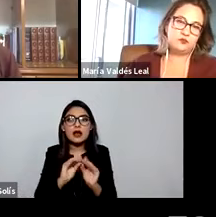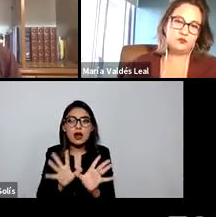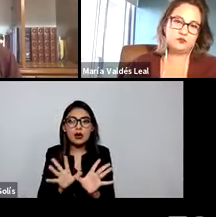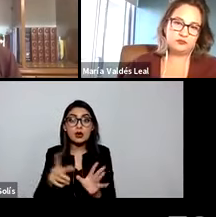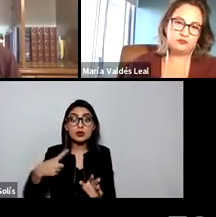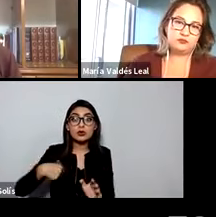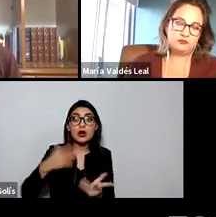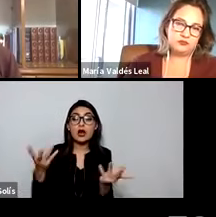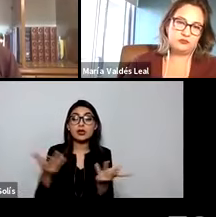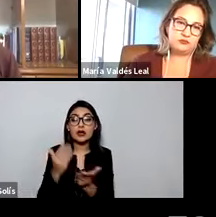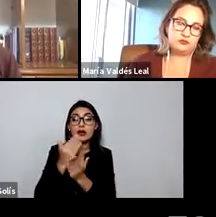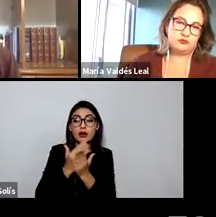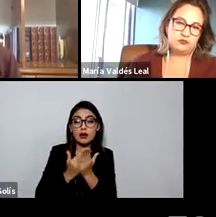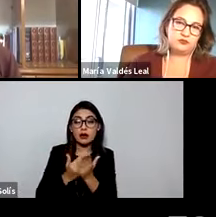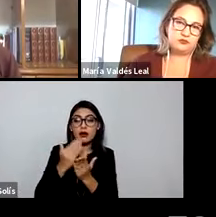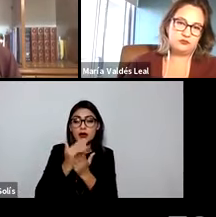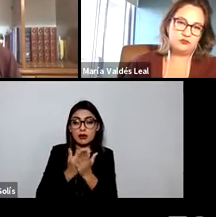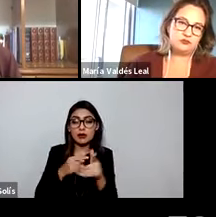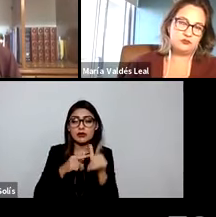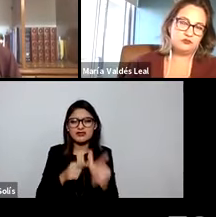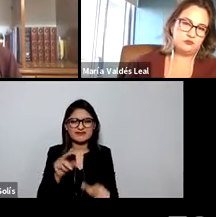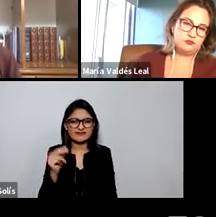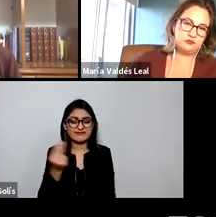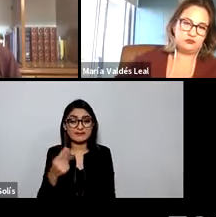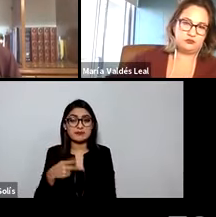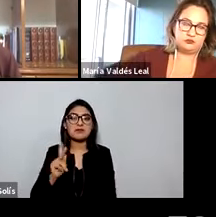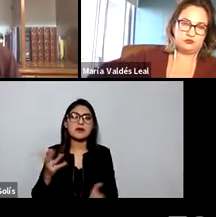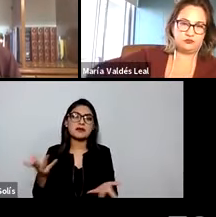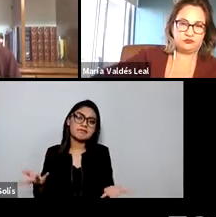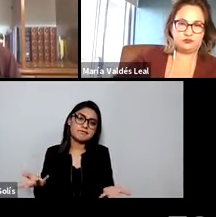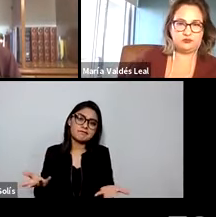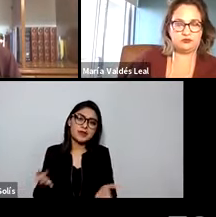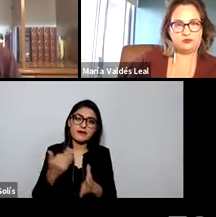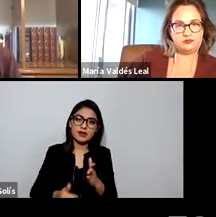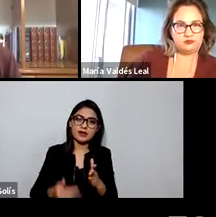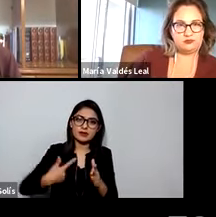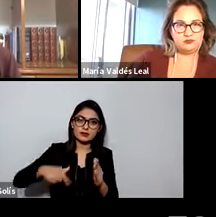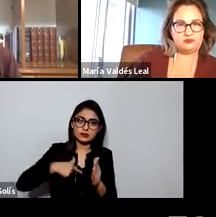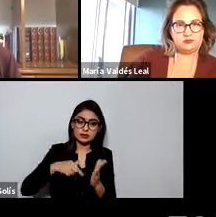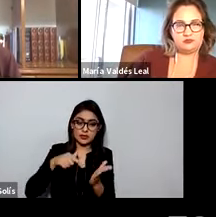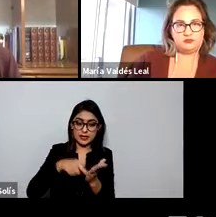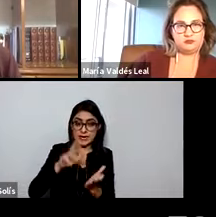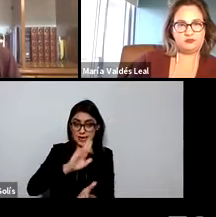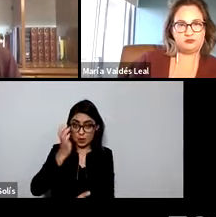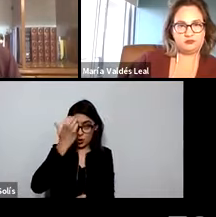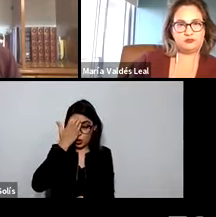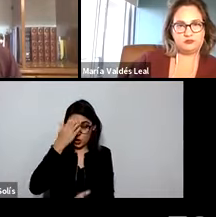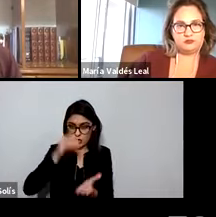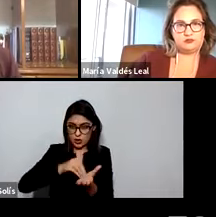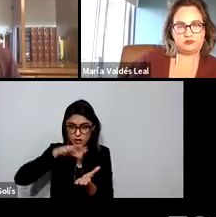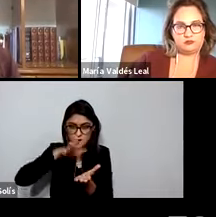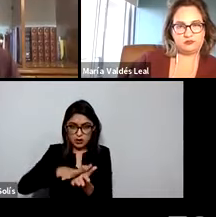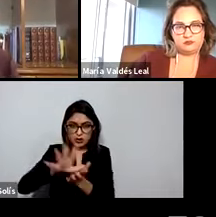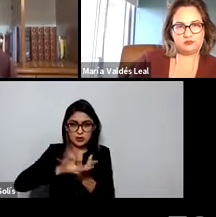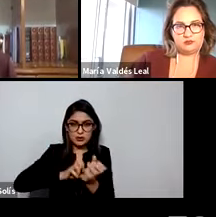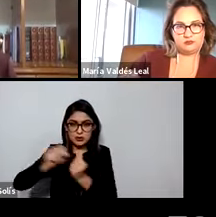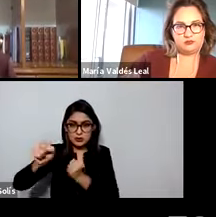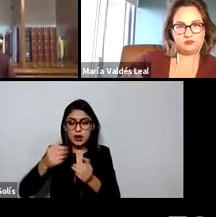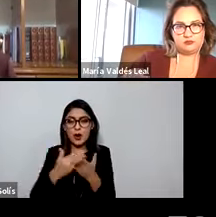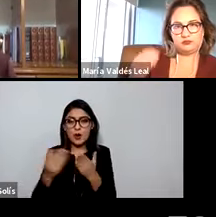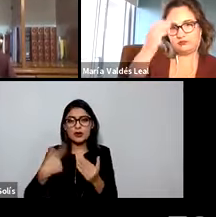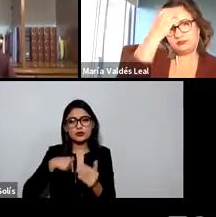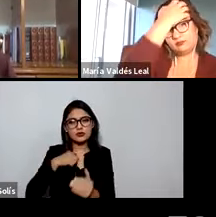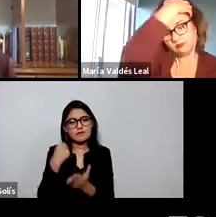es acercarnos a esa paridad de género que ya está reconocida como un principio constitucional. Entonces,